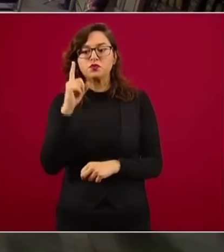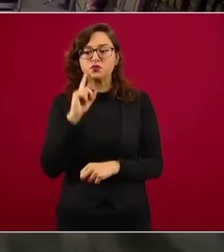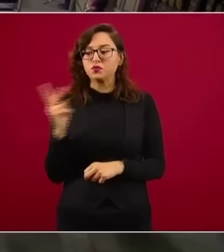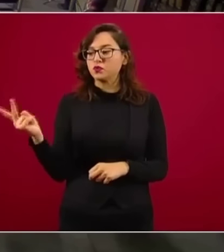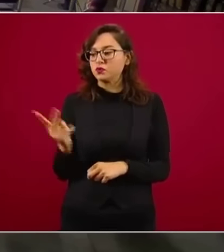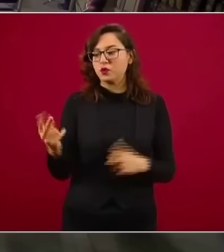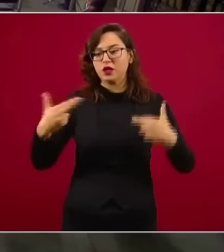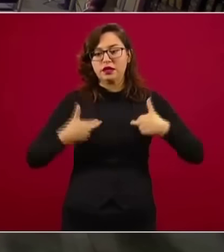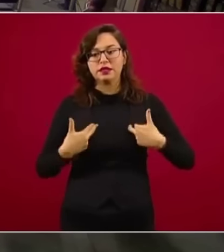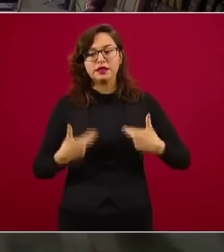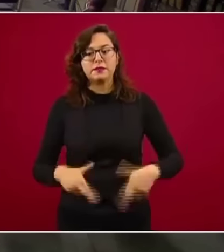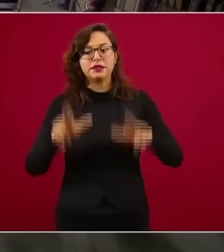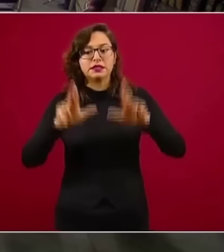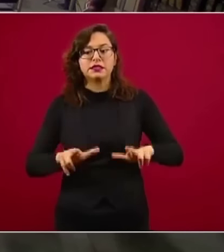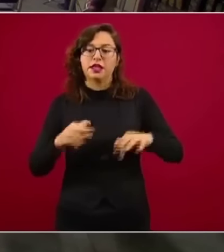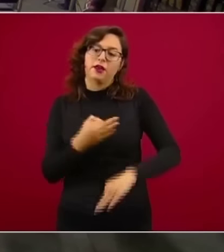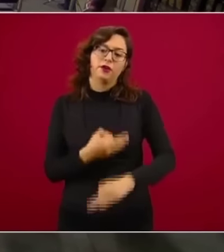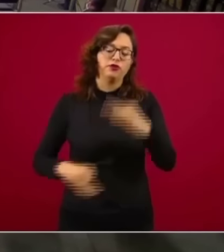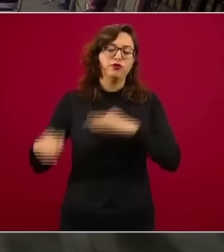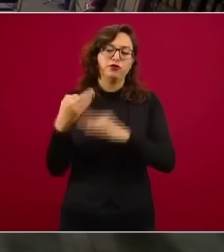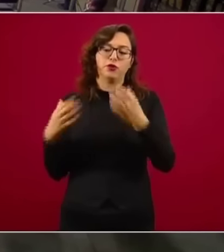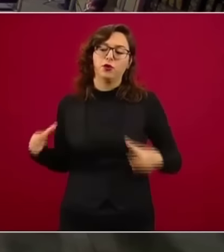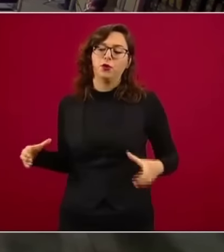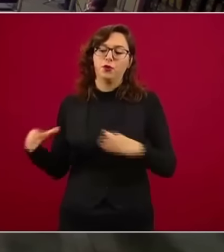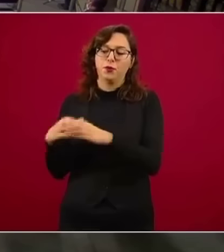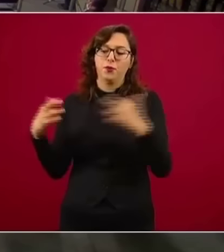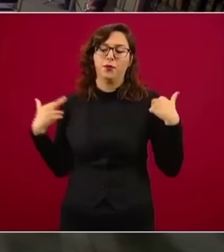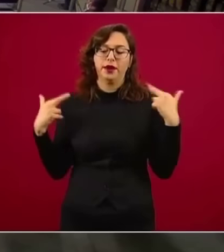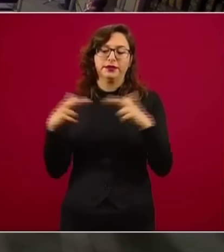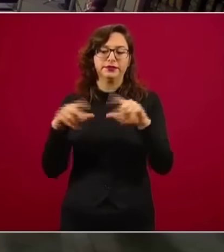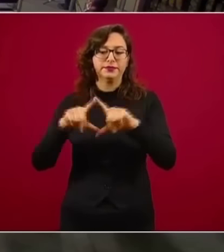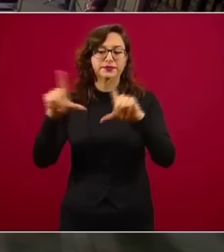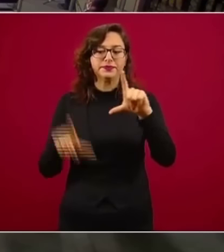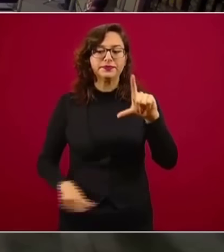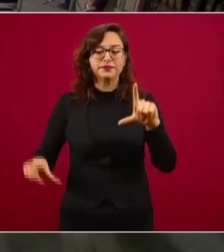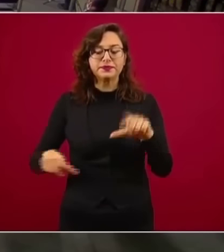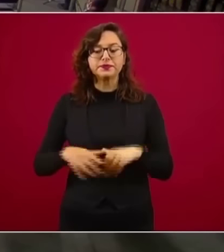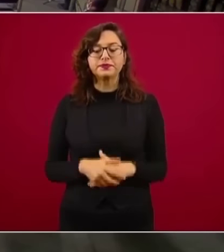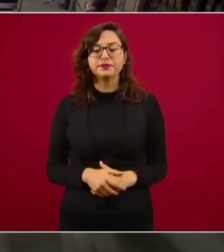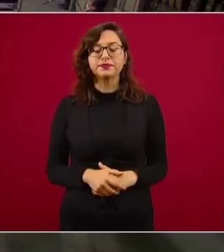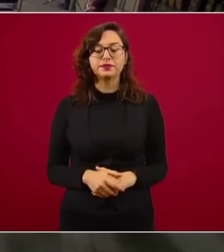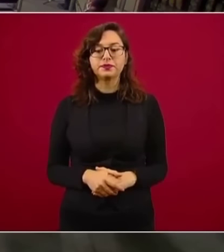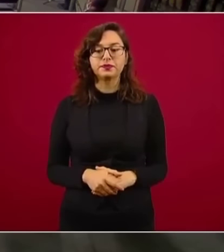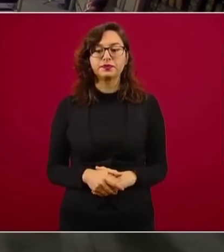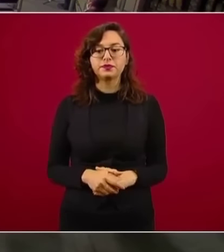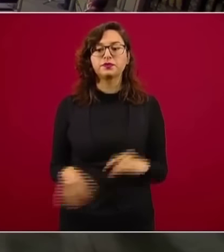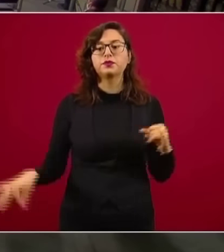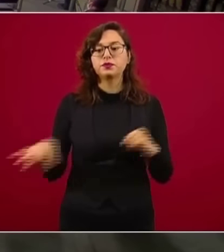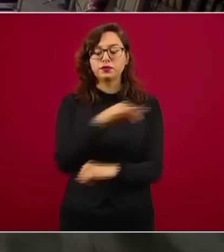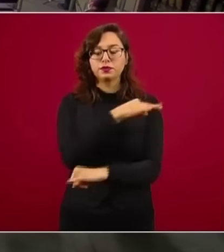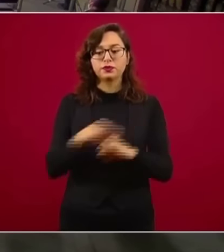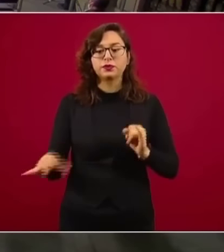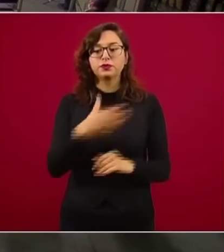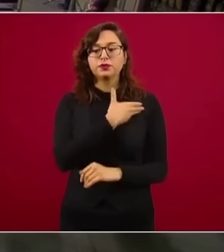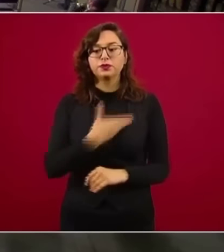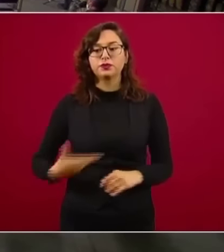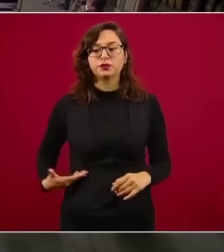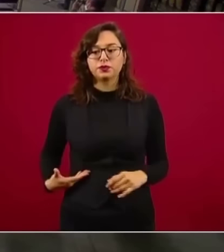en representación del Magisterio Nacional. Para finalizar, señor presidente,